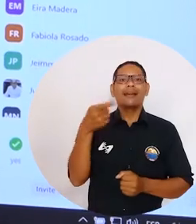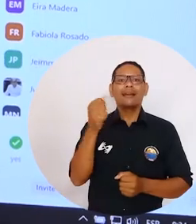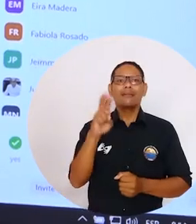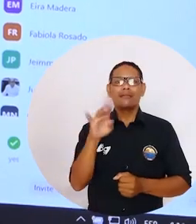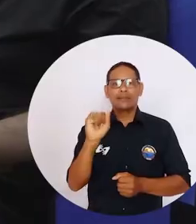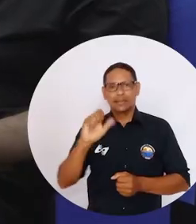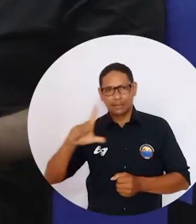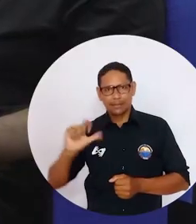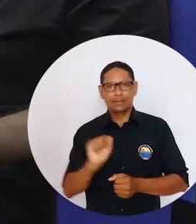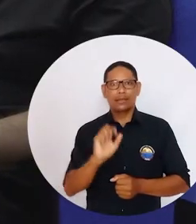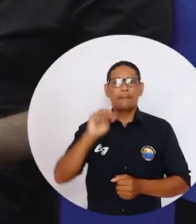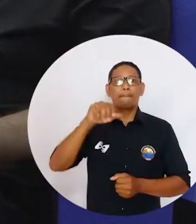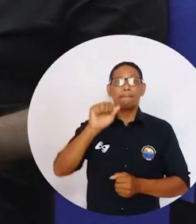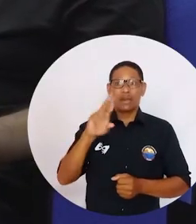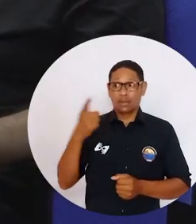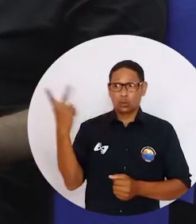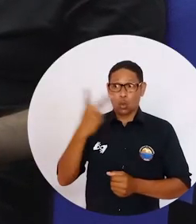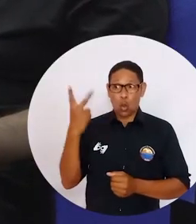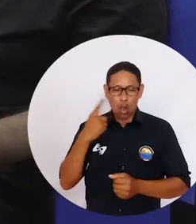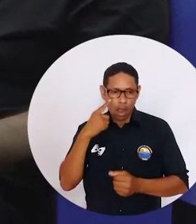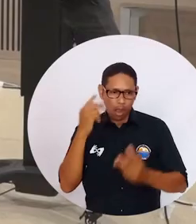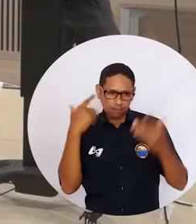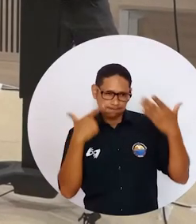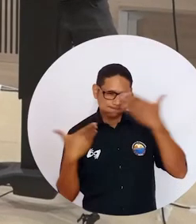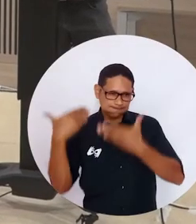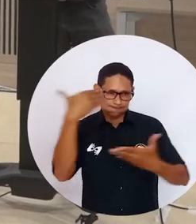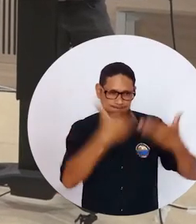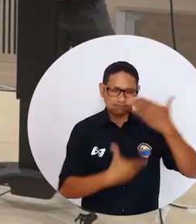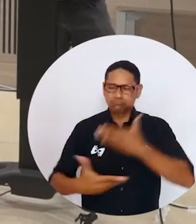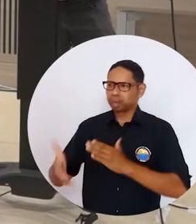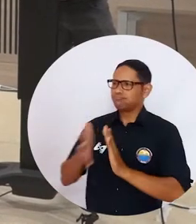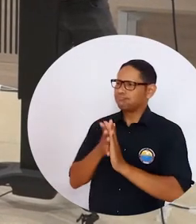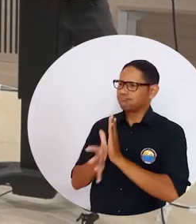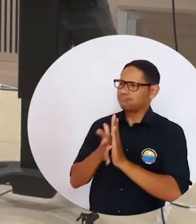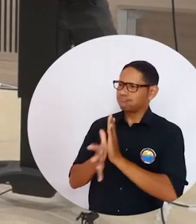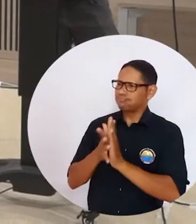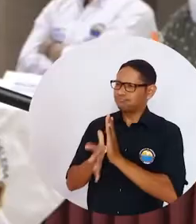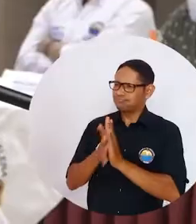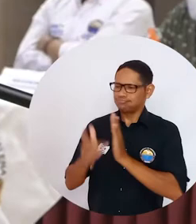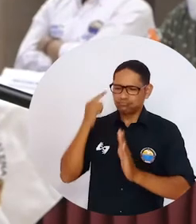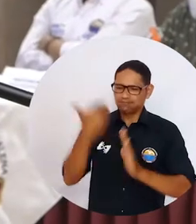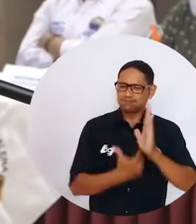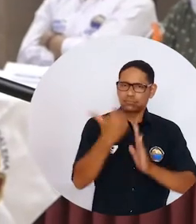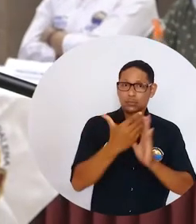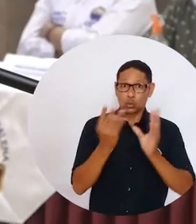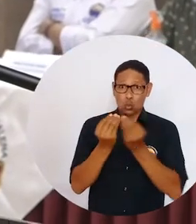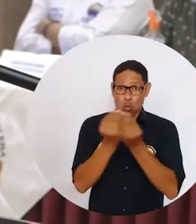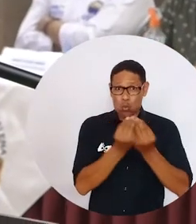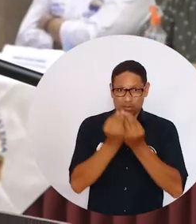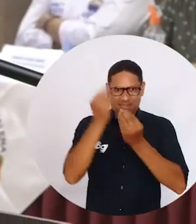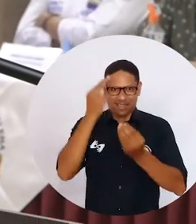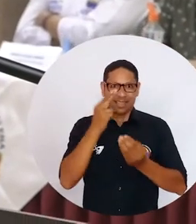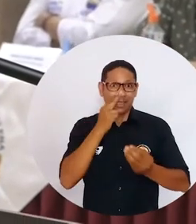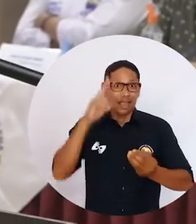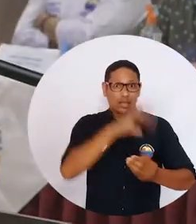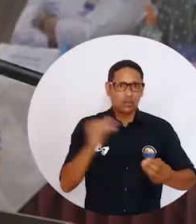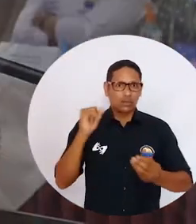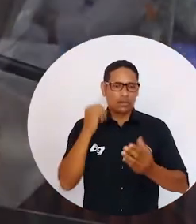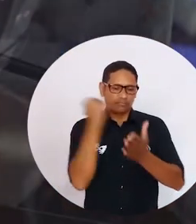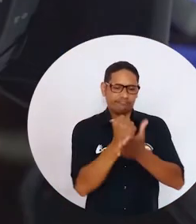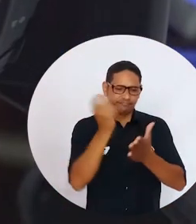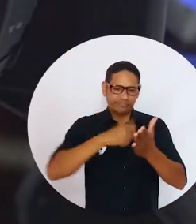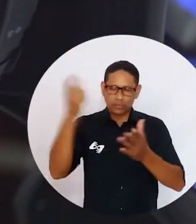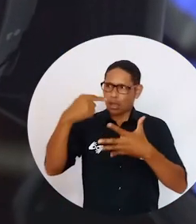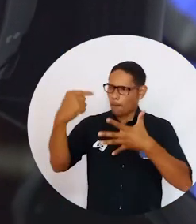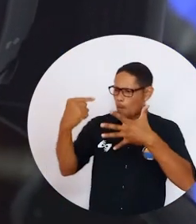doctores Gabriel Alba Gutiérrez y María Arias Osorio, quienes presentarán un informe de evaluación para que el Consejo Nacional de Acreditación determine